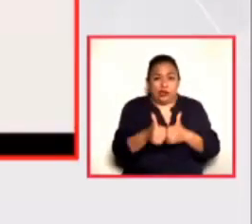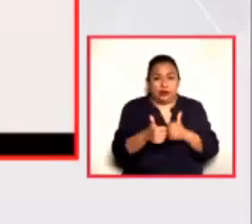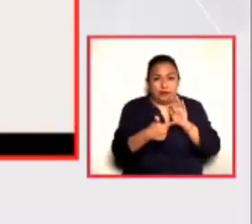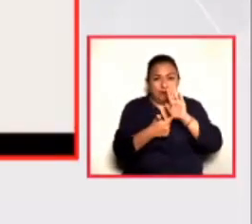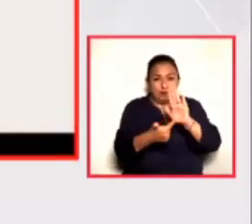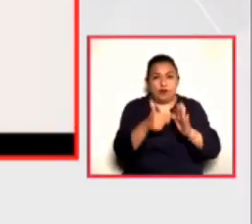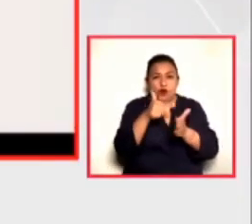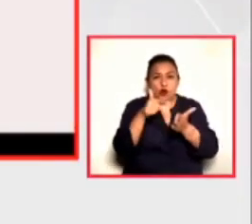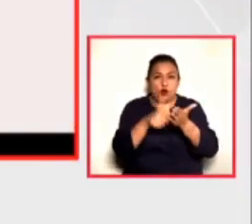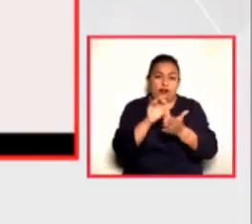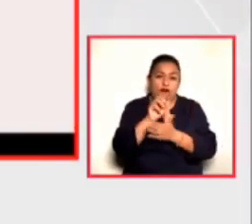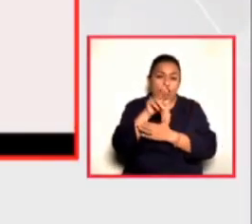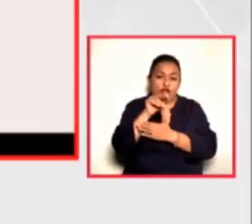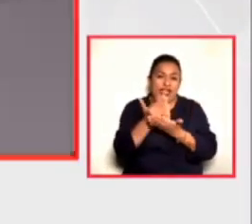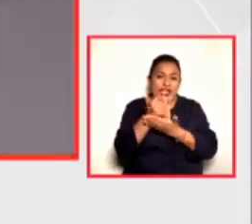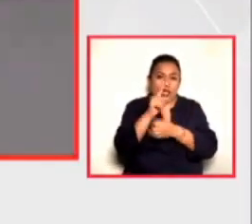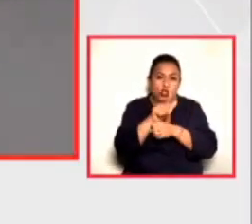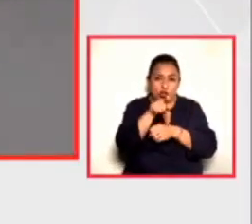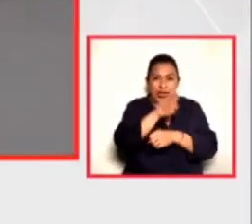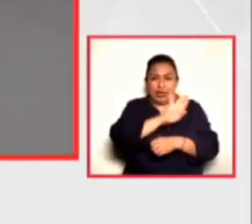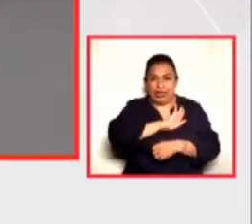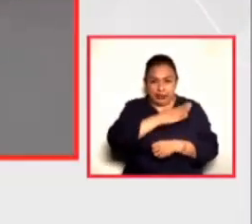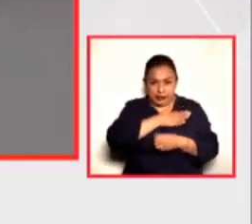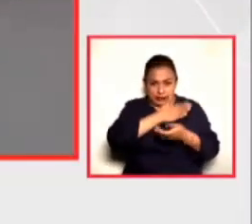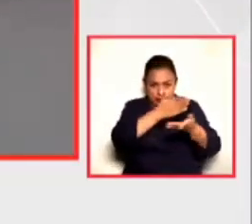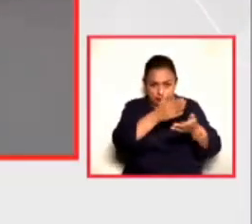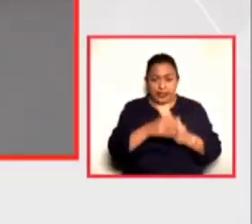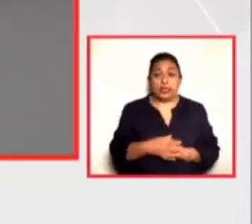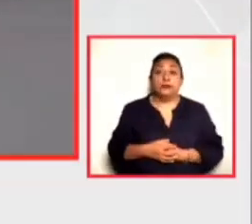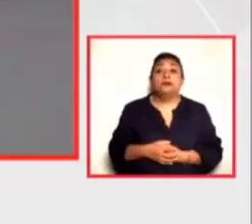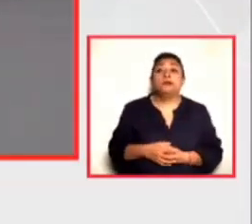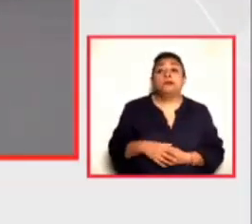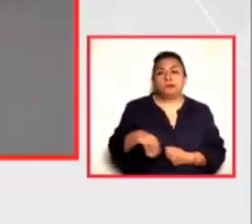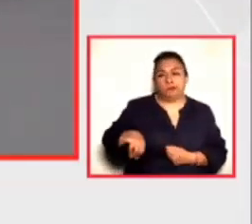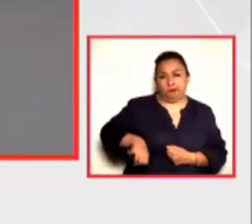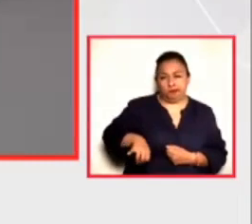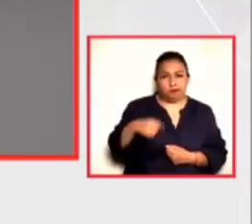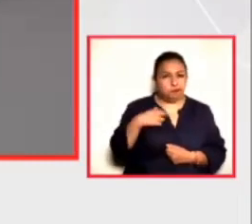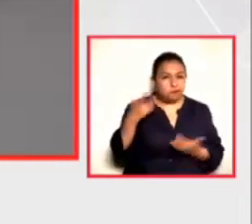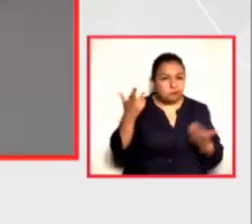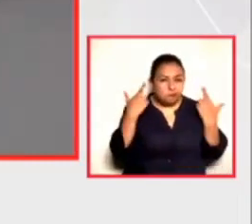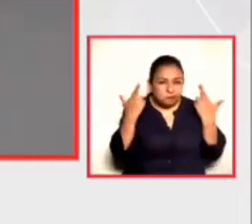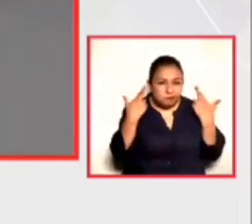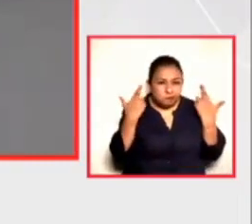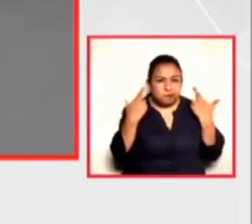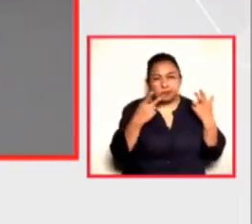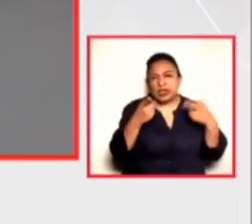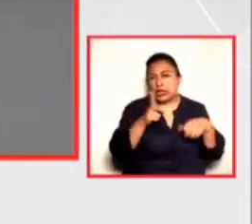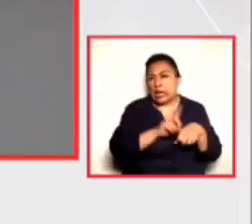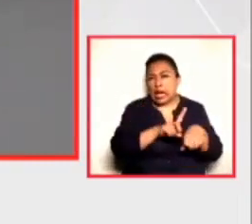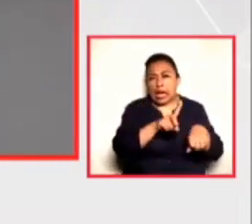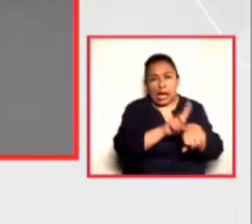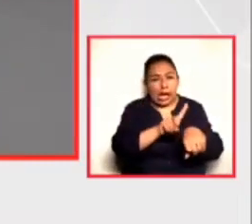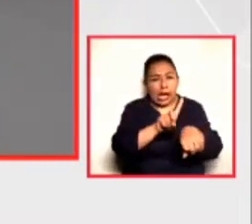Nacional. Lo interesante de estos sonidos cotidianos es